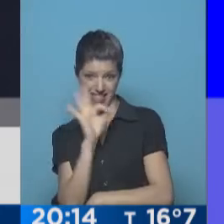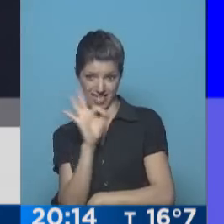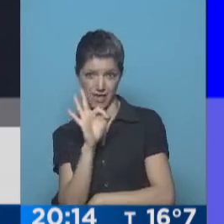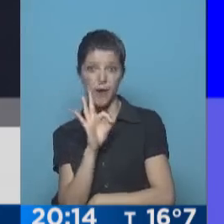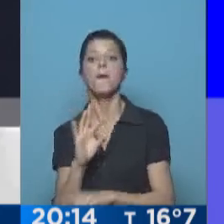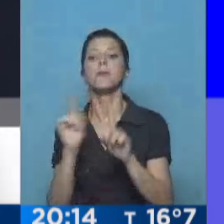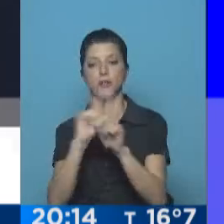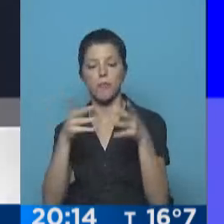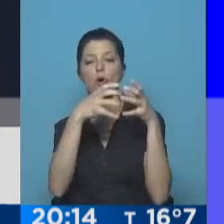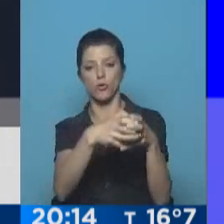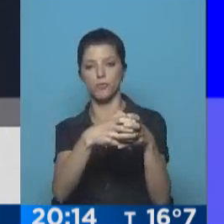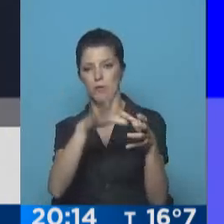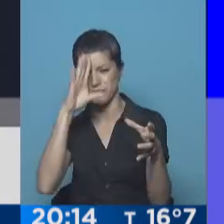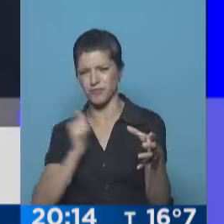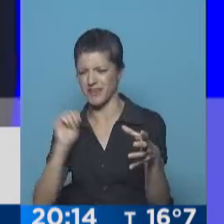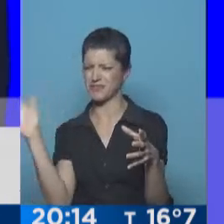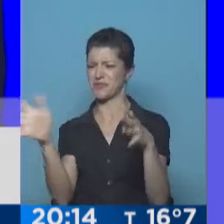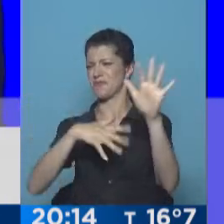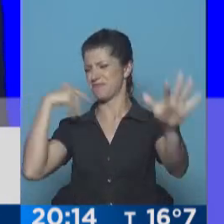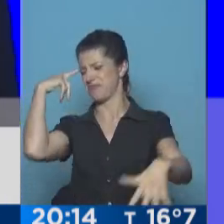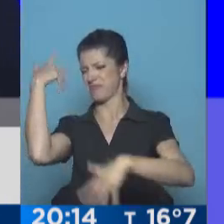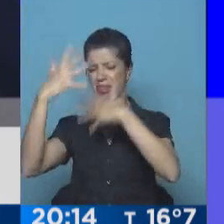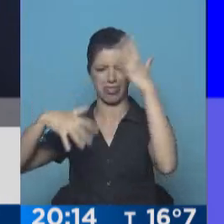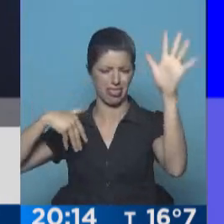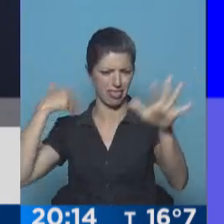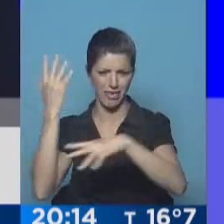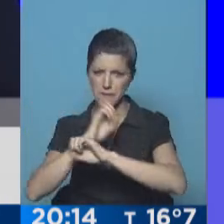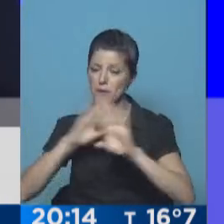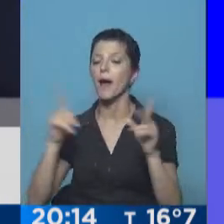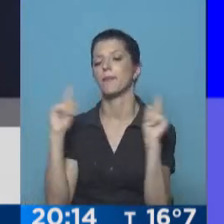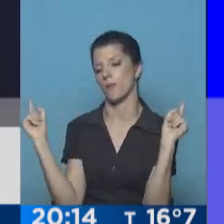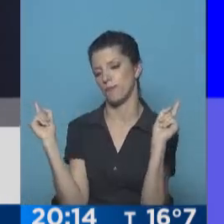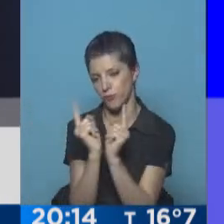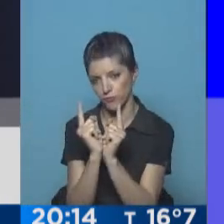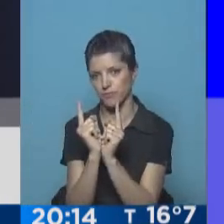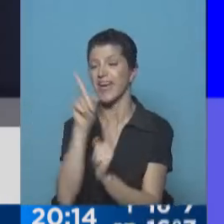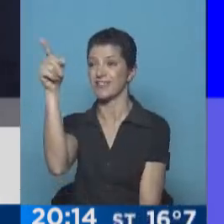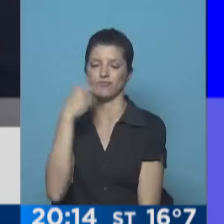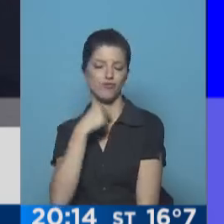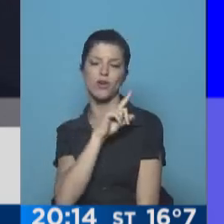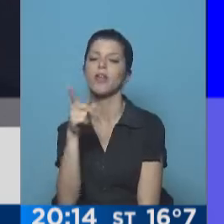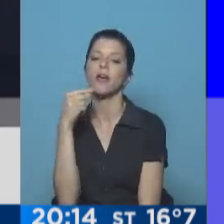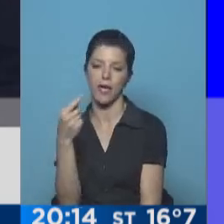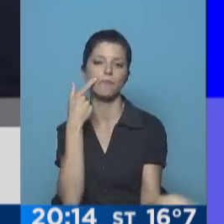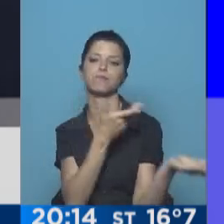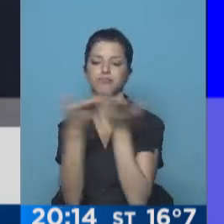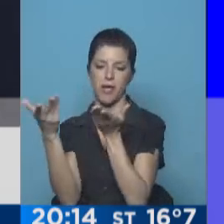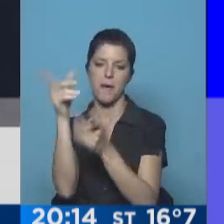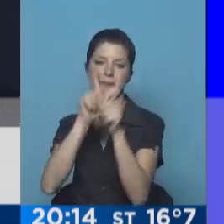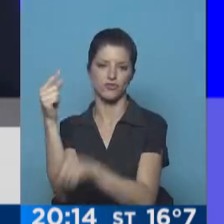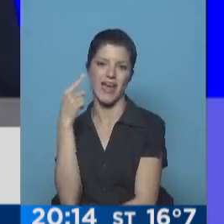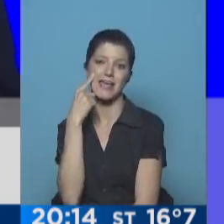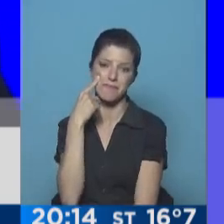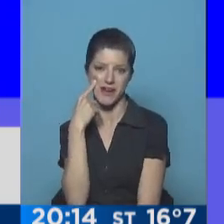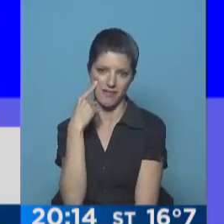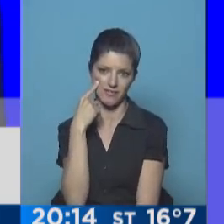vengan terroristas. Es todo extremadamente confuso. En síntesis, lo que no quieren es recibir más seres humanos,